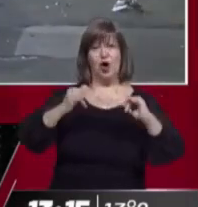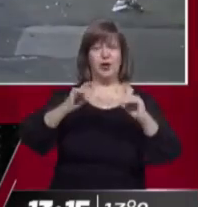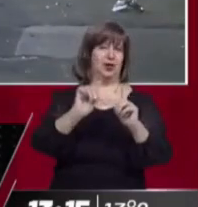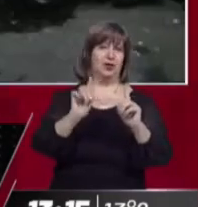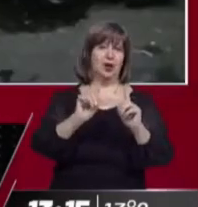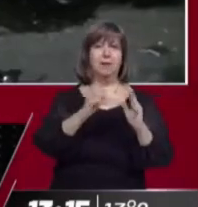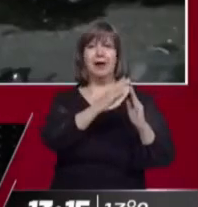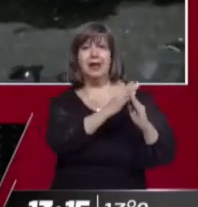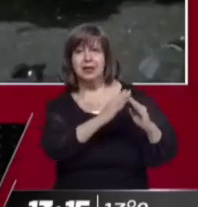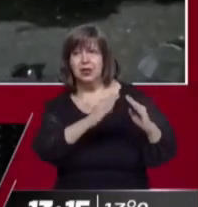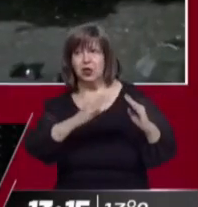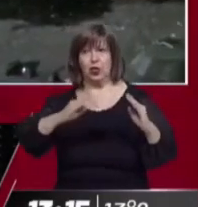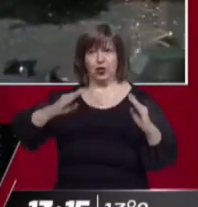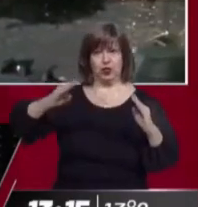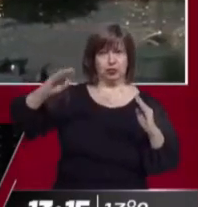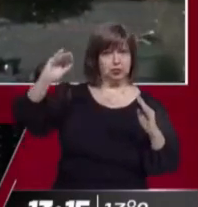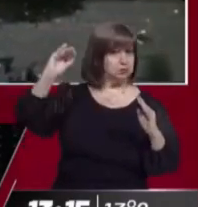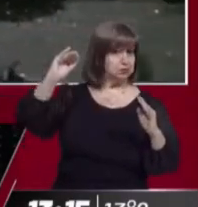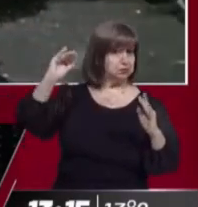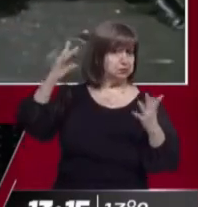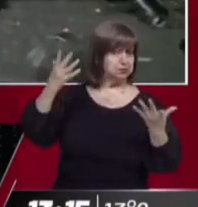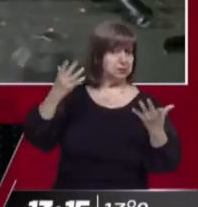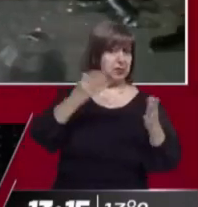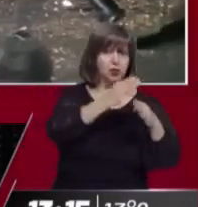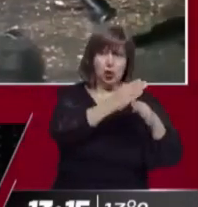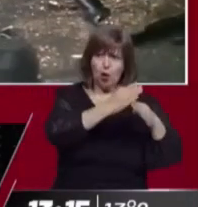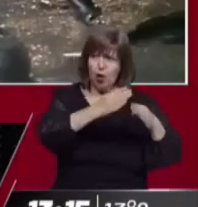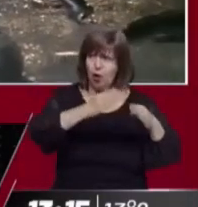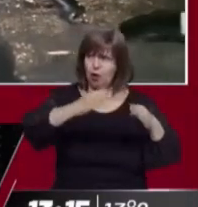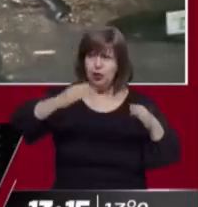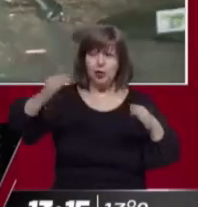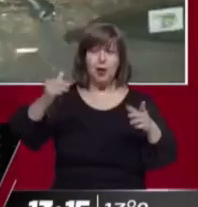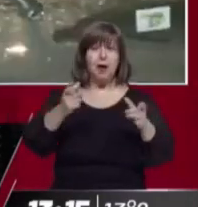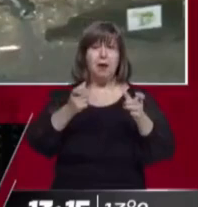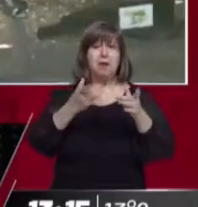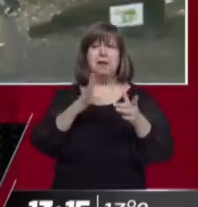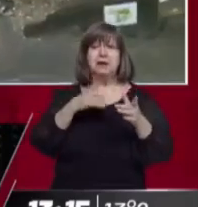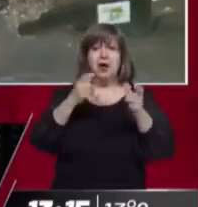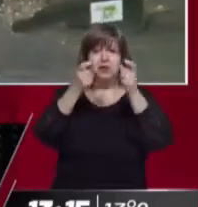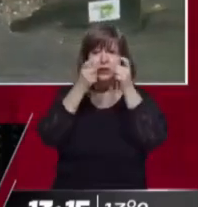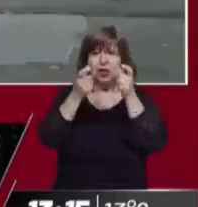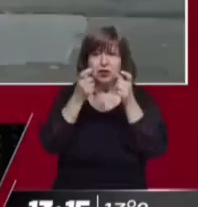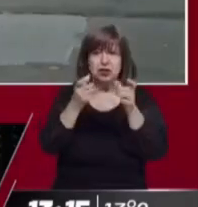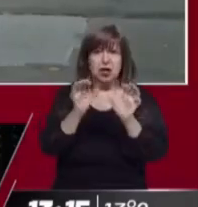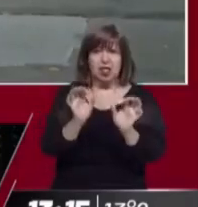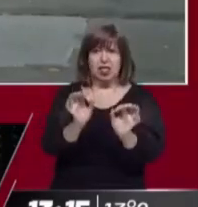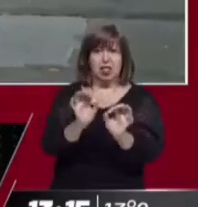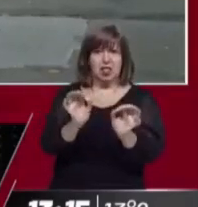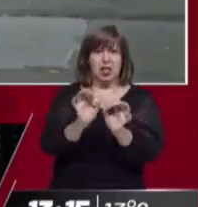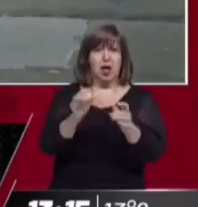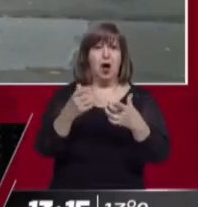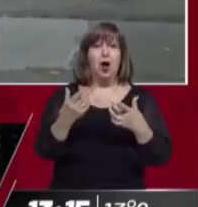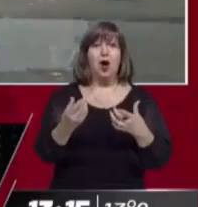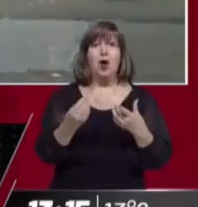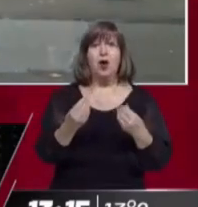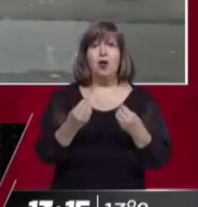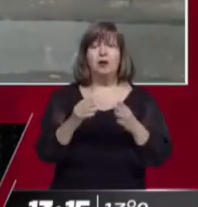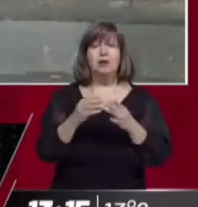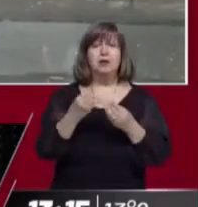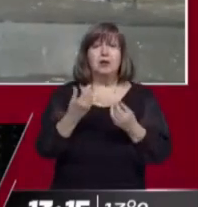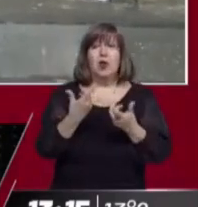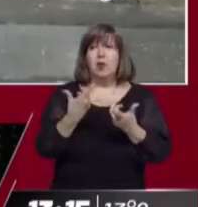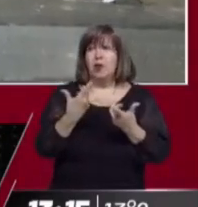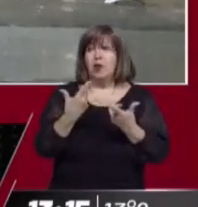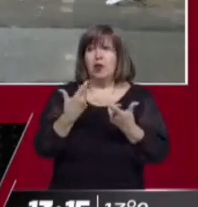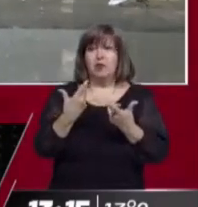una digamos una laxitud en los controles de un abandonar el poder que se tiene para ar